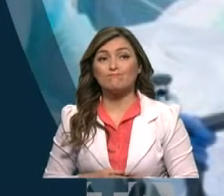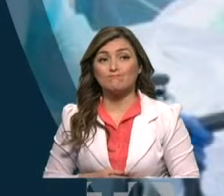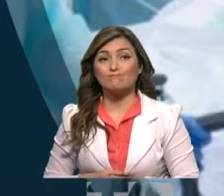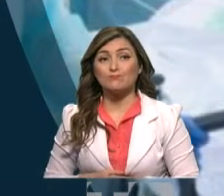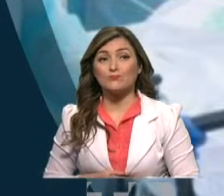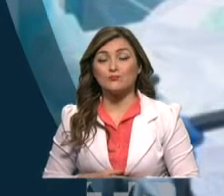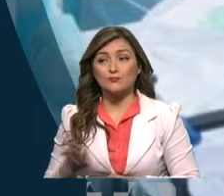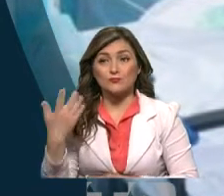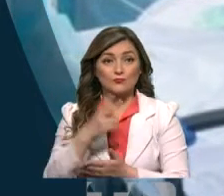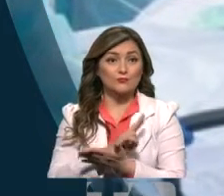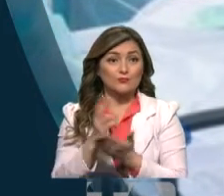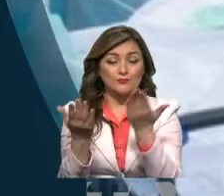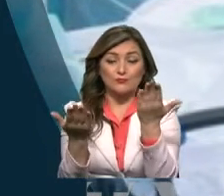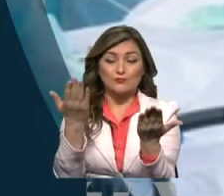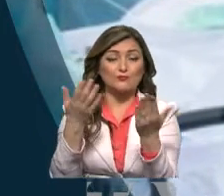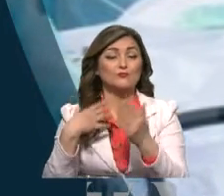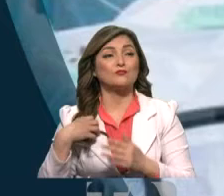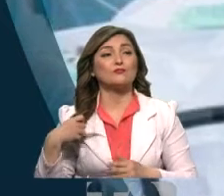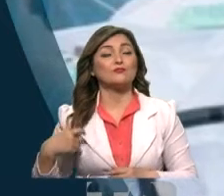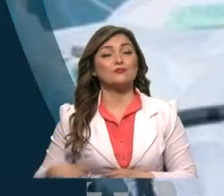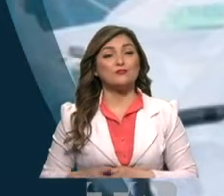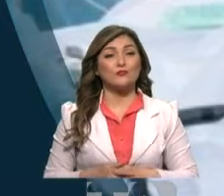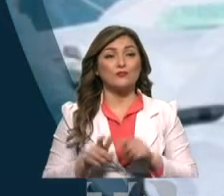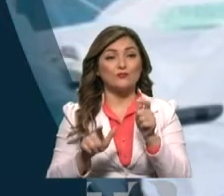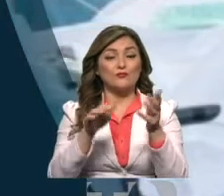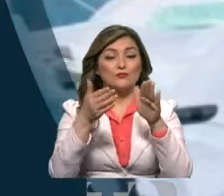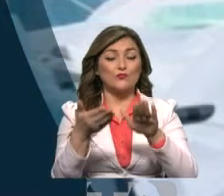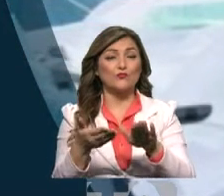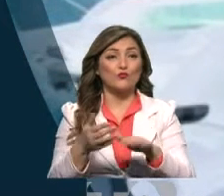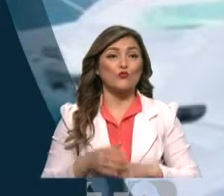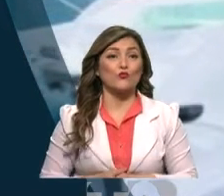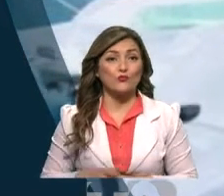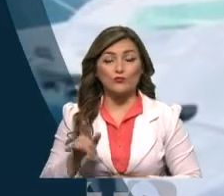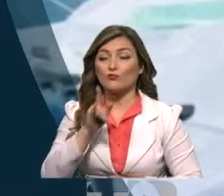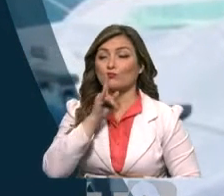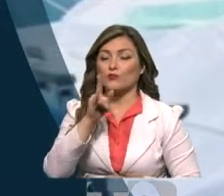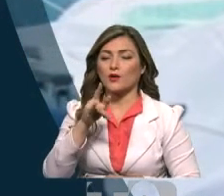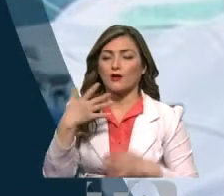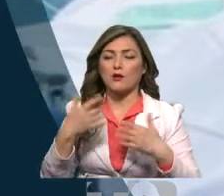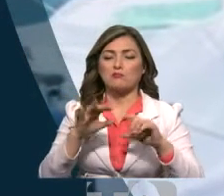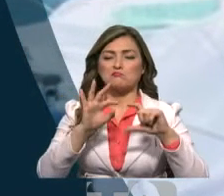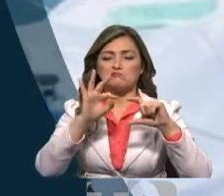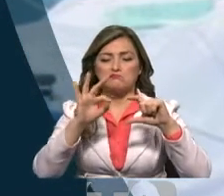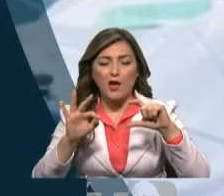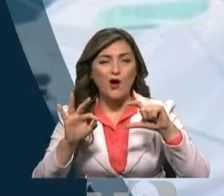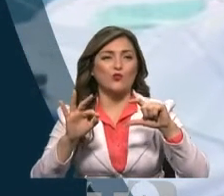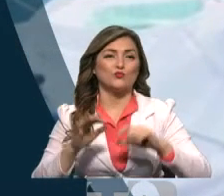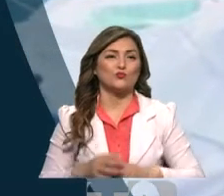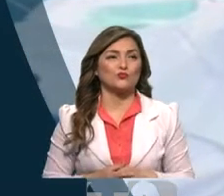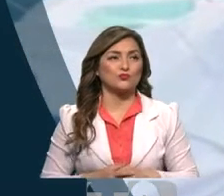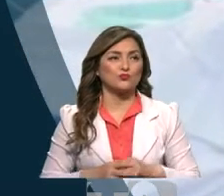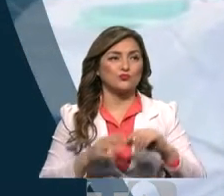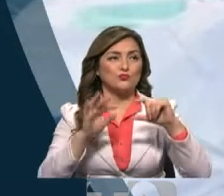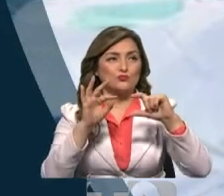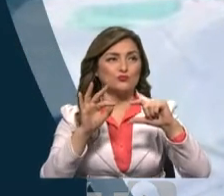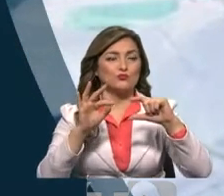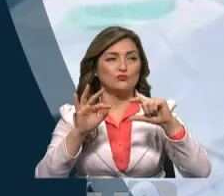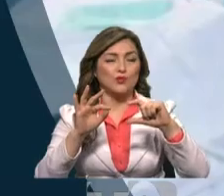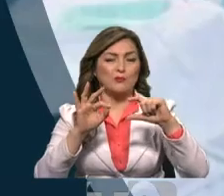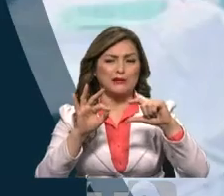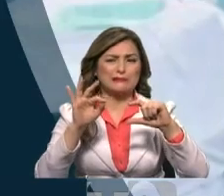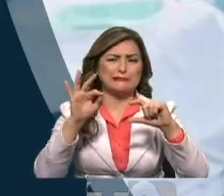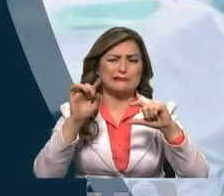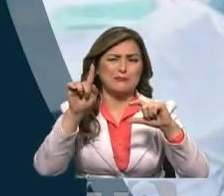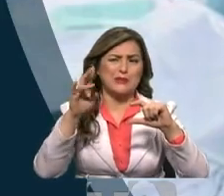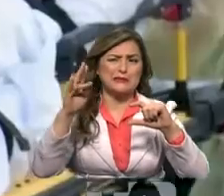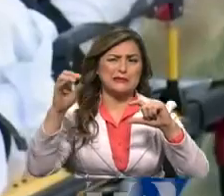a hace dos semanas atrás. El número de muertes por COVID-19 igualmente sigue siendo muy bajo, pero ascendió a más de 1,700